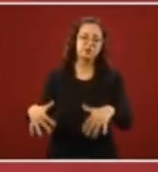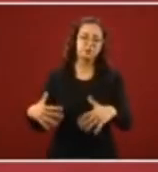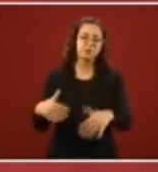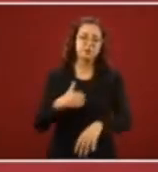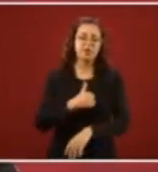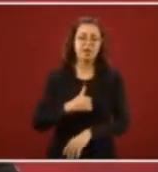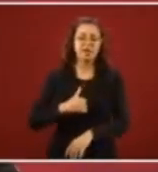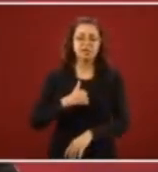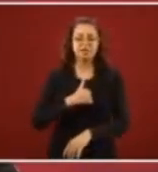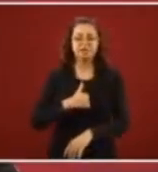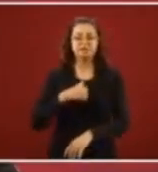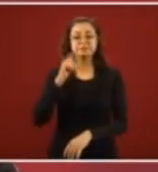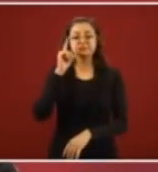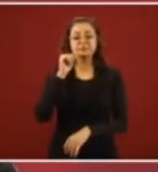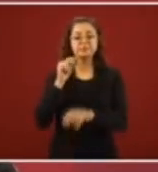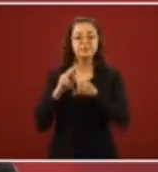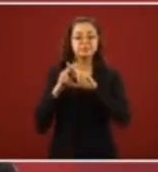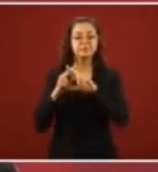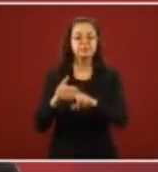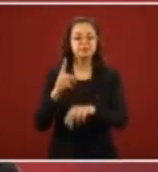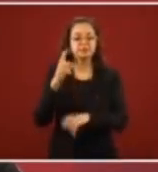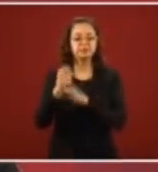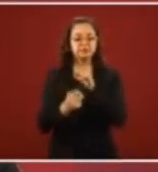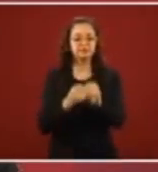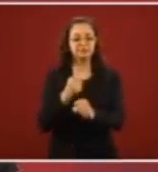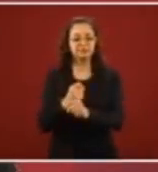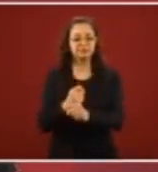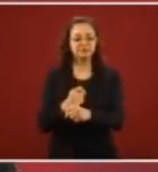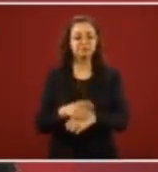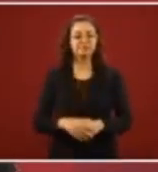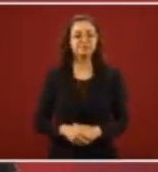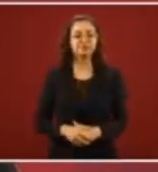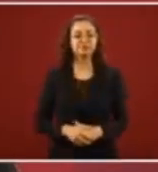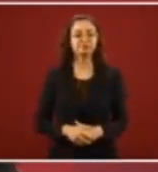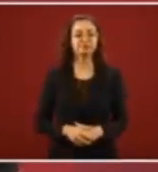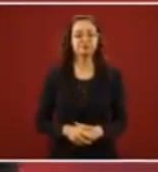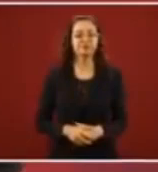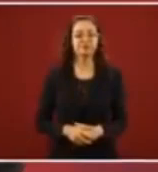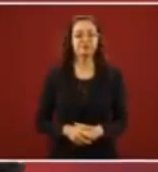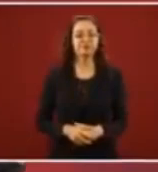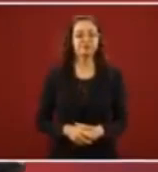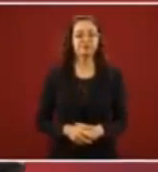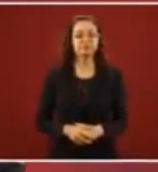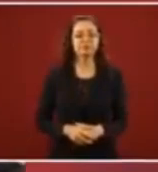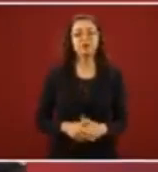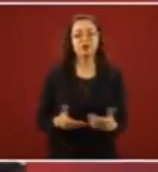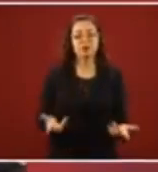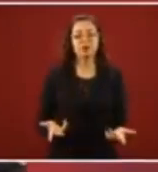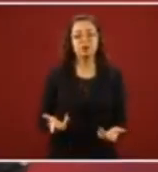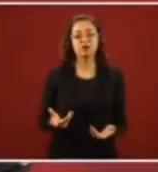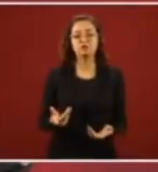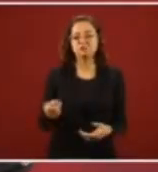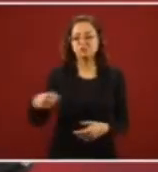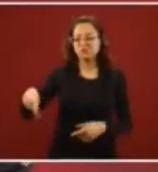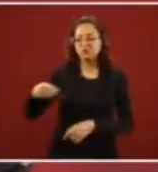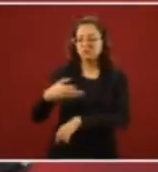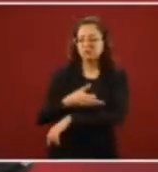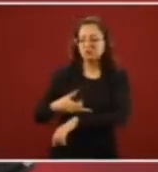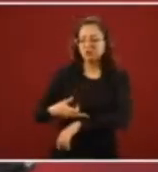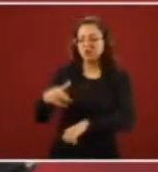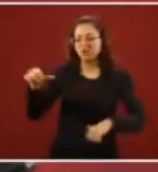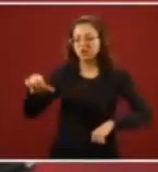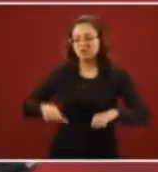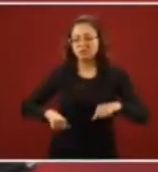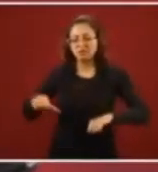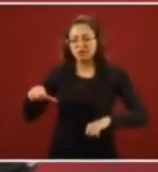Mañana se cumple un año y queremos informar lo que se está